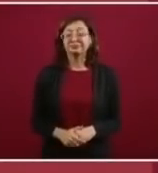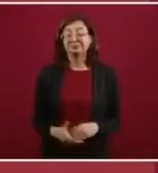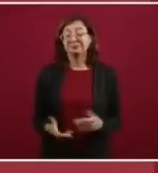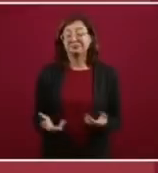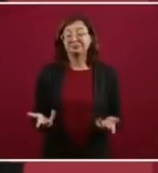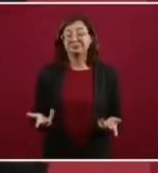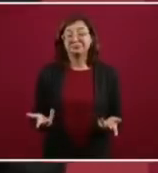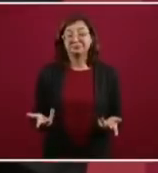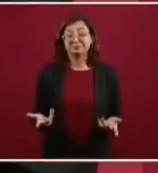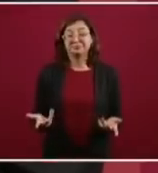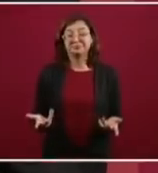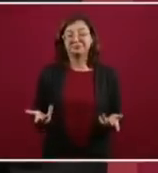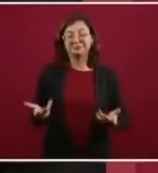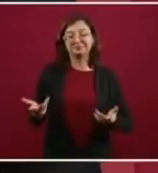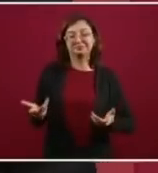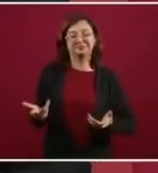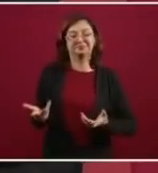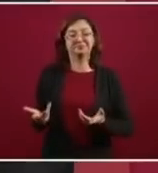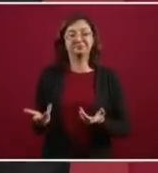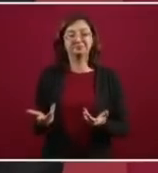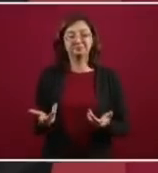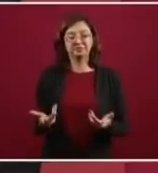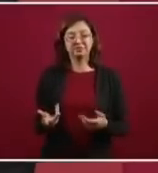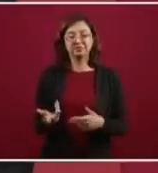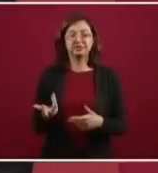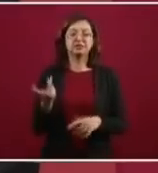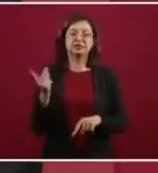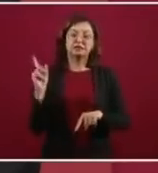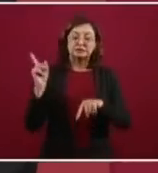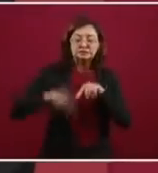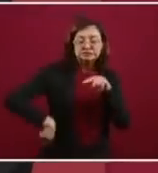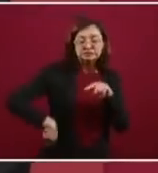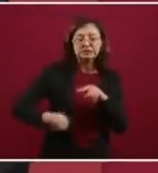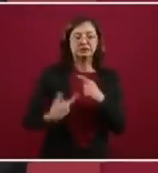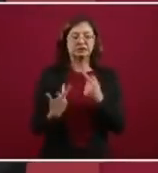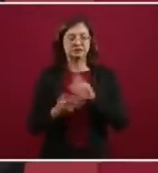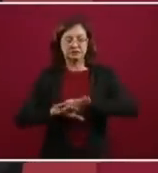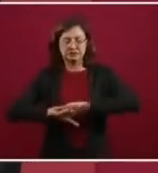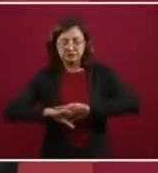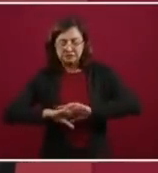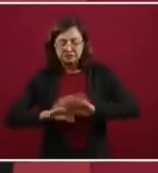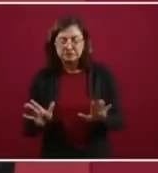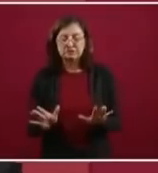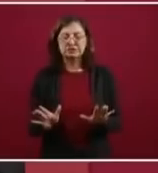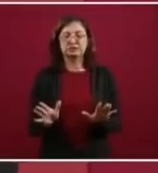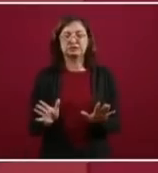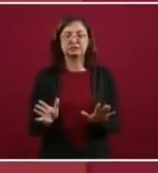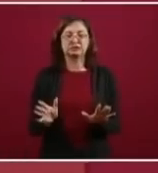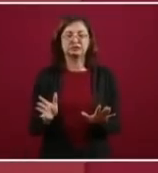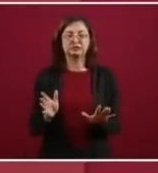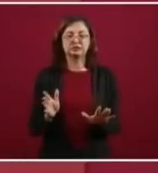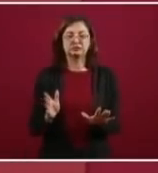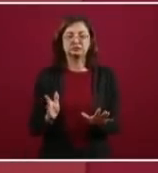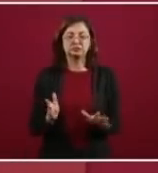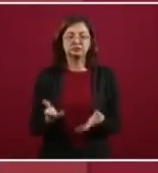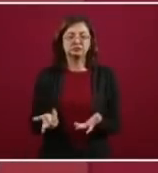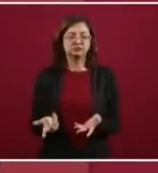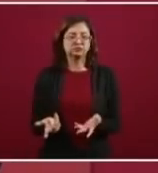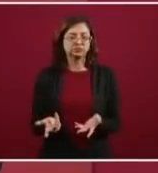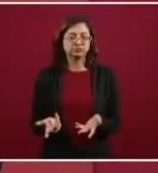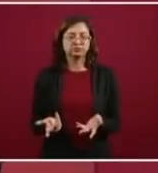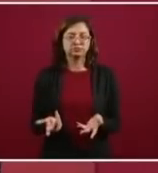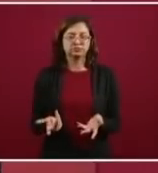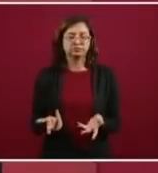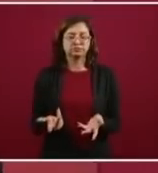Entonces, si eso ya no hay, si eso ya no existe, si